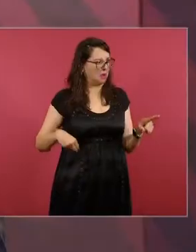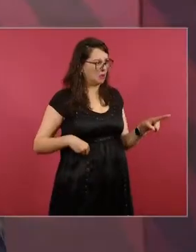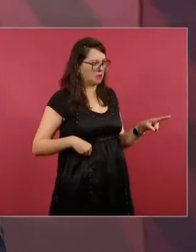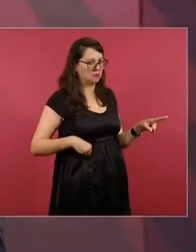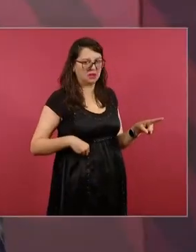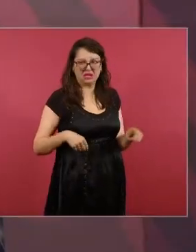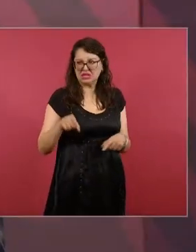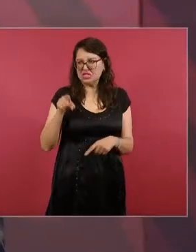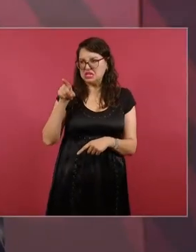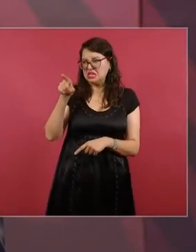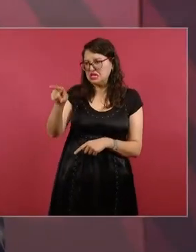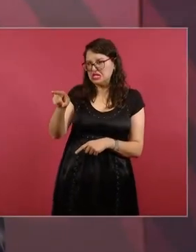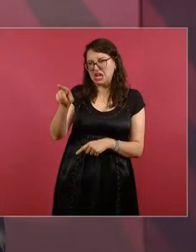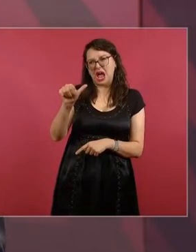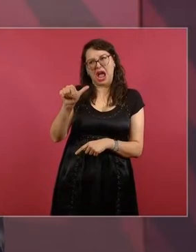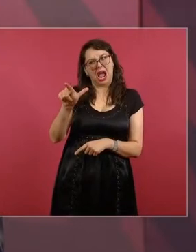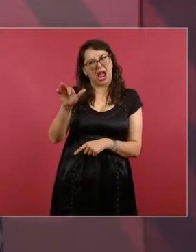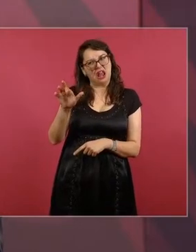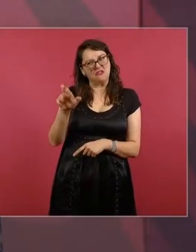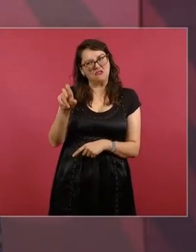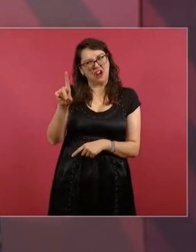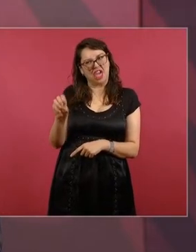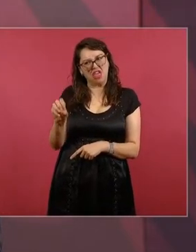de traidor.